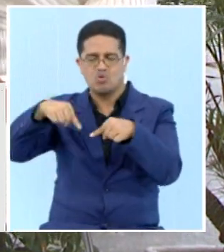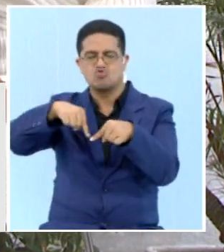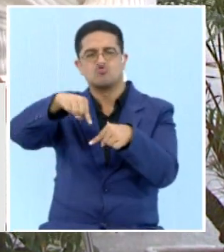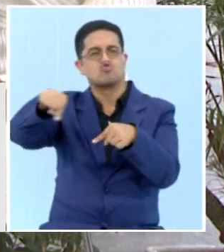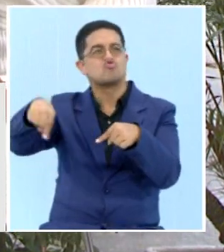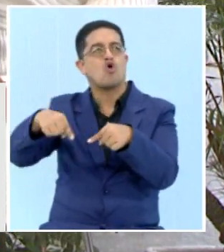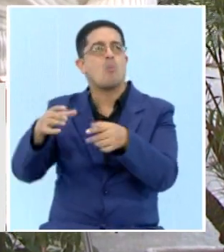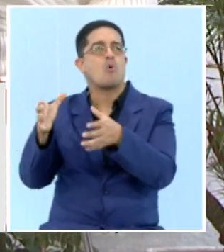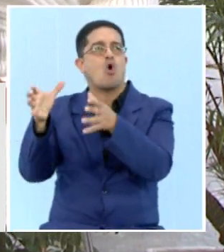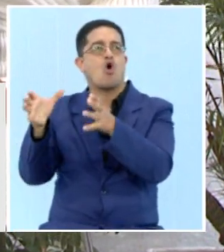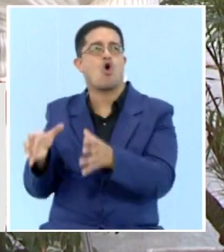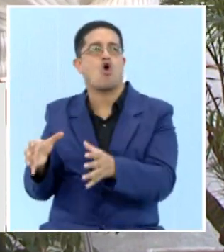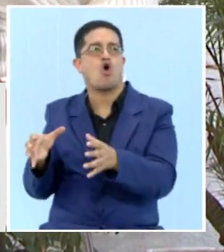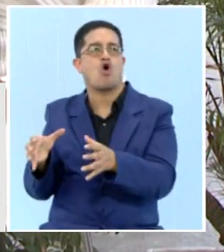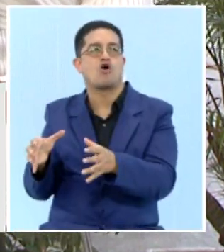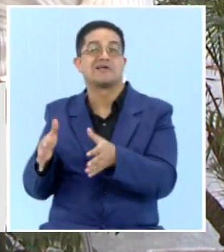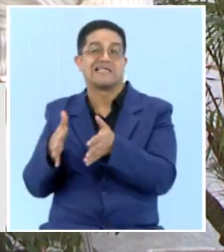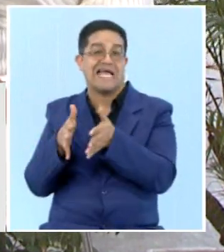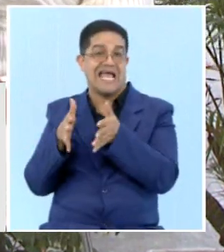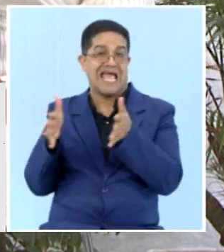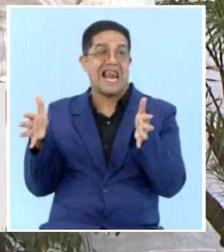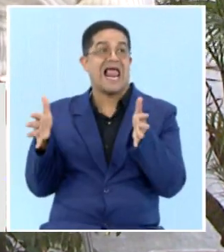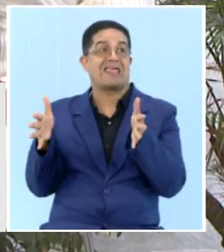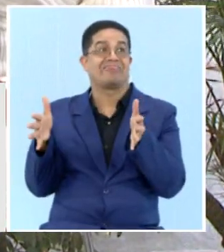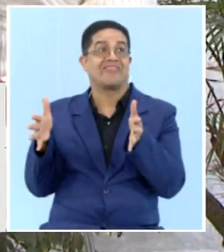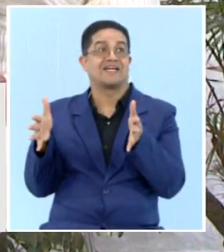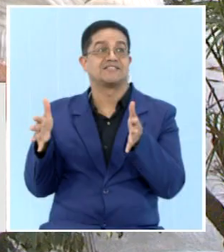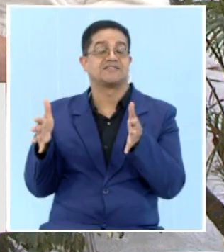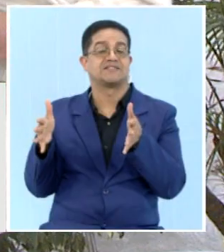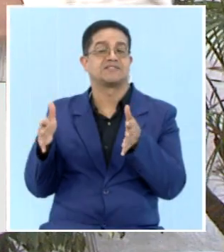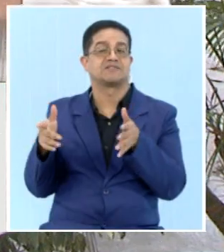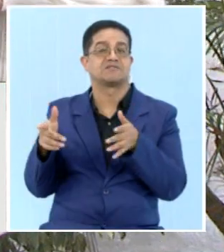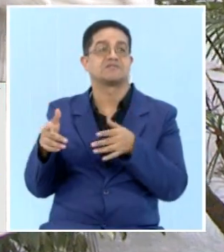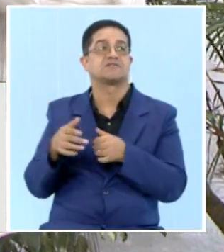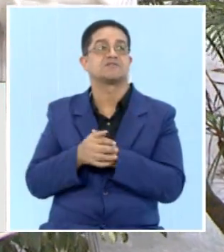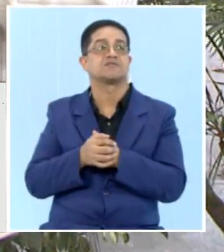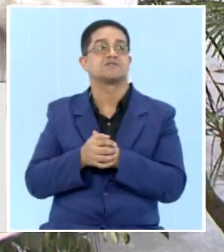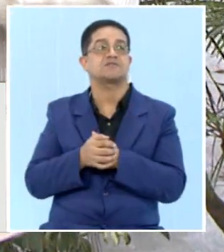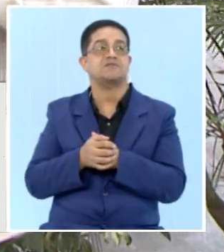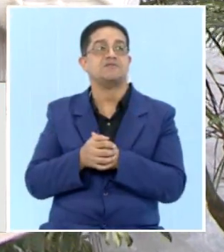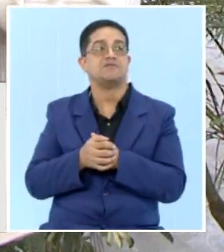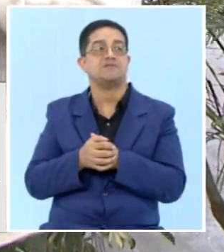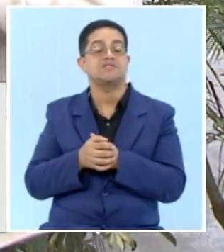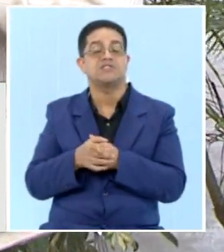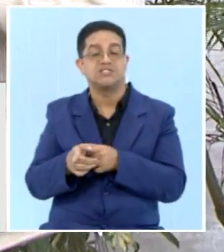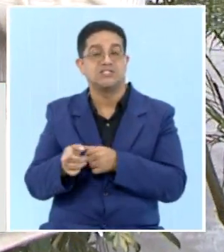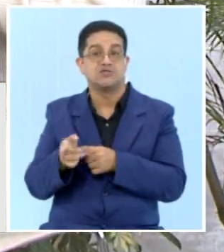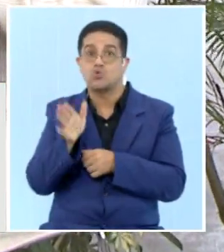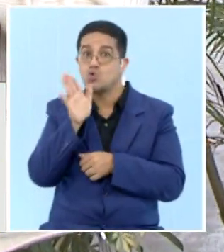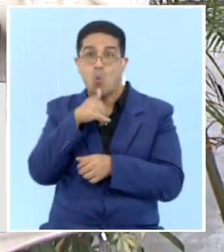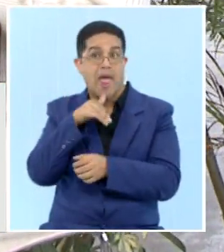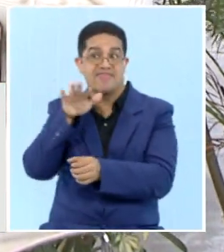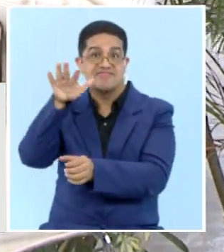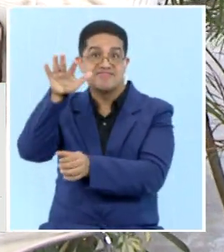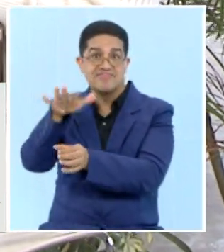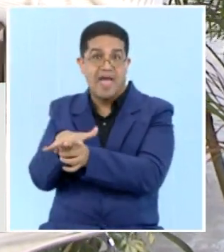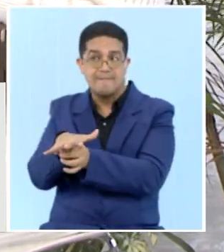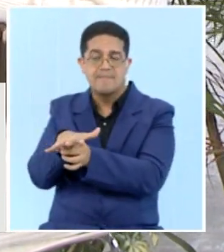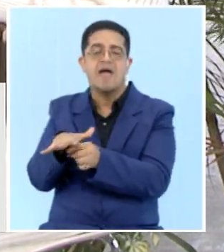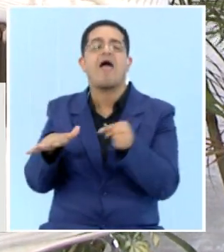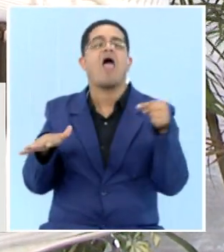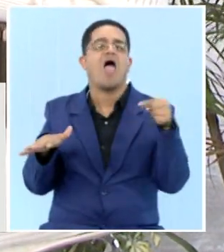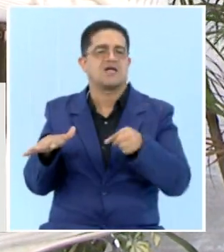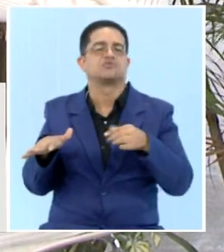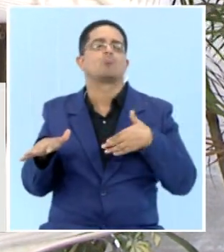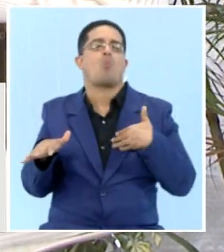un tipo tanque muy grande, muy hacia abajo profundo, y no está tapado. Allí puede tener